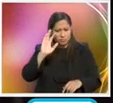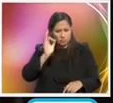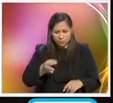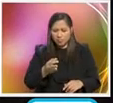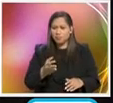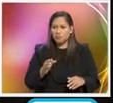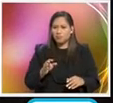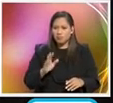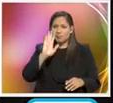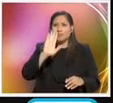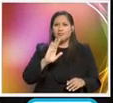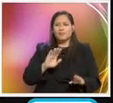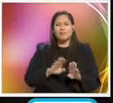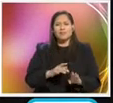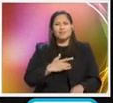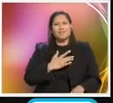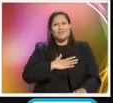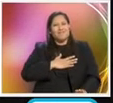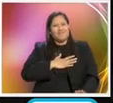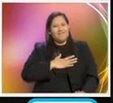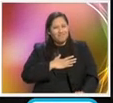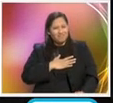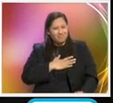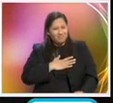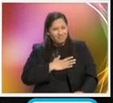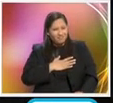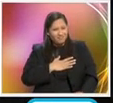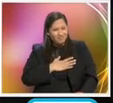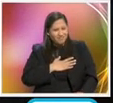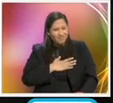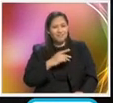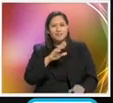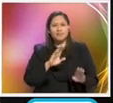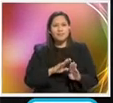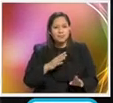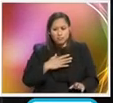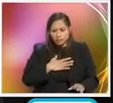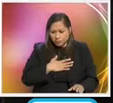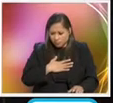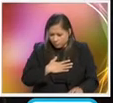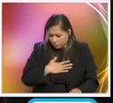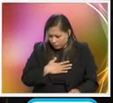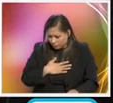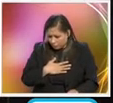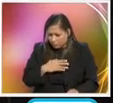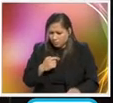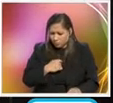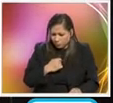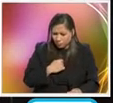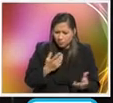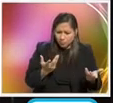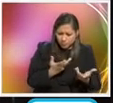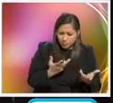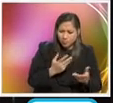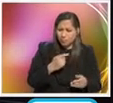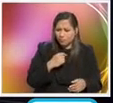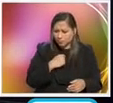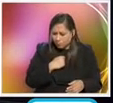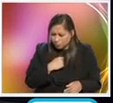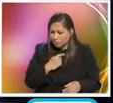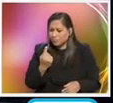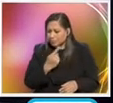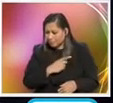Es muy dolorosa. Causa ruido, Mariana, ruido de ese que te hace, le dicen disonancia cognitiva, no, lo que debo hacer y lo que tengo que hacer. Así